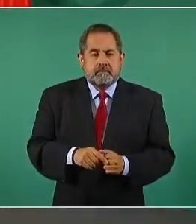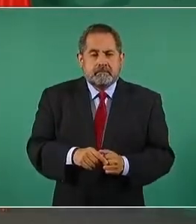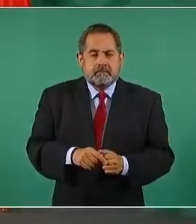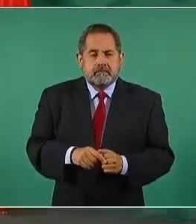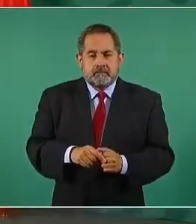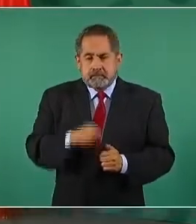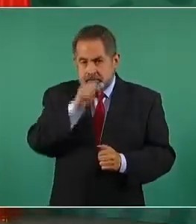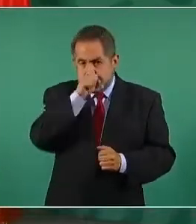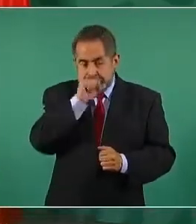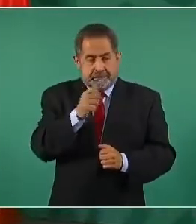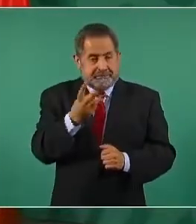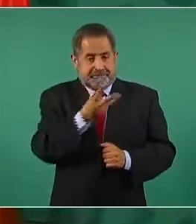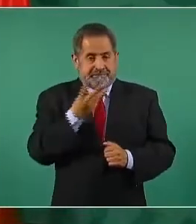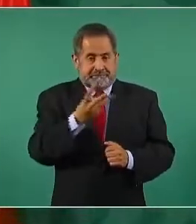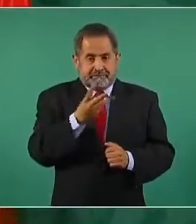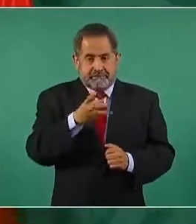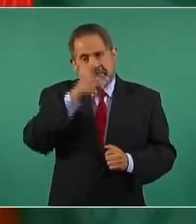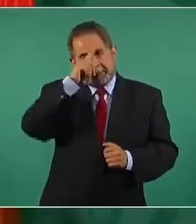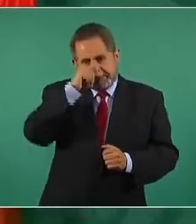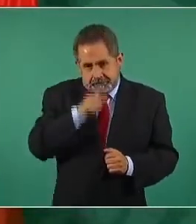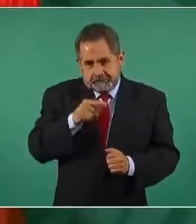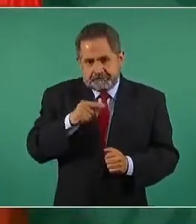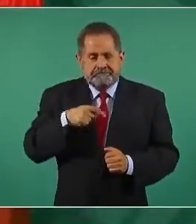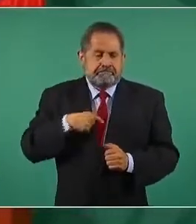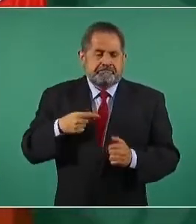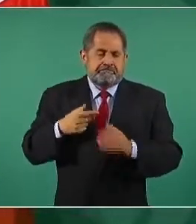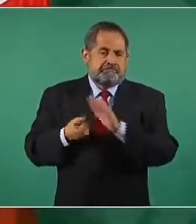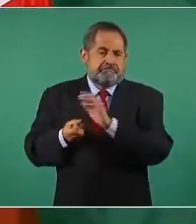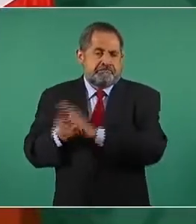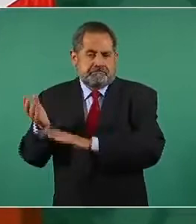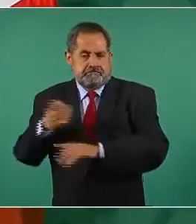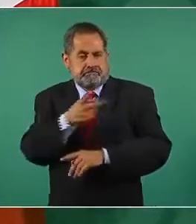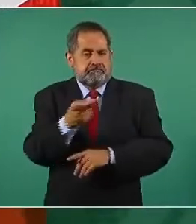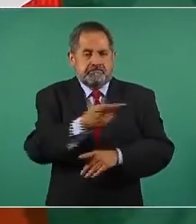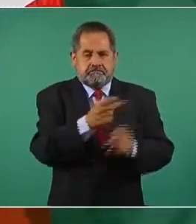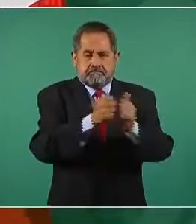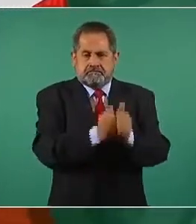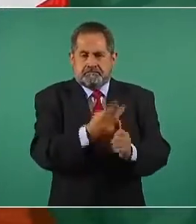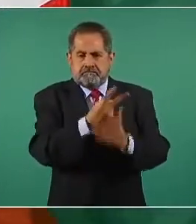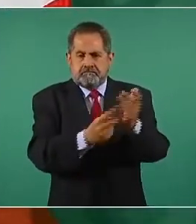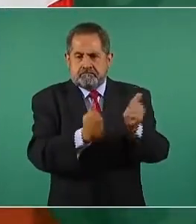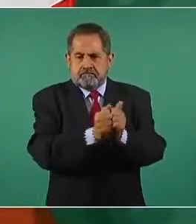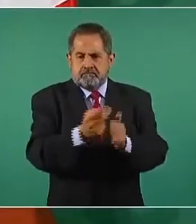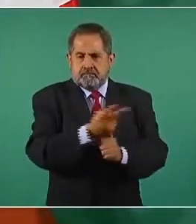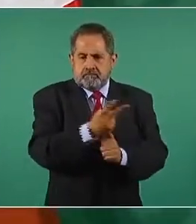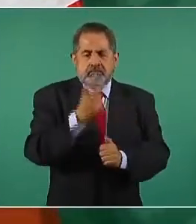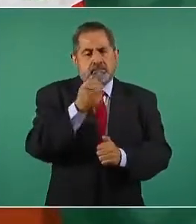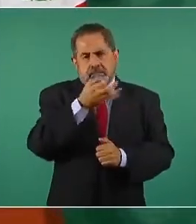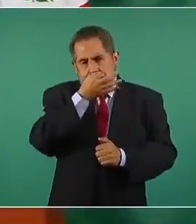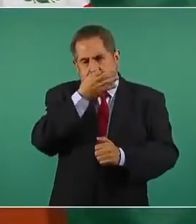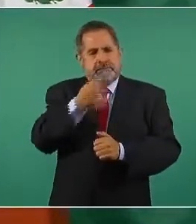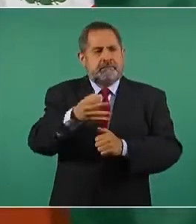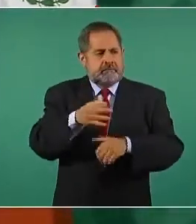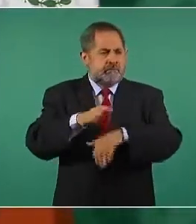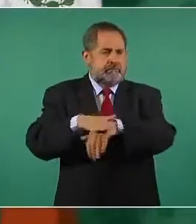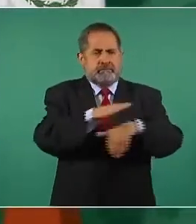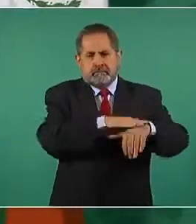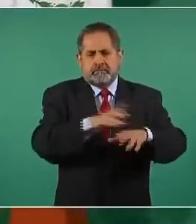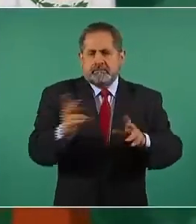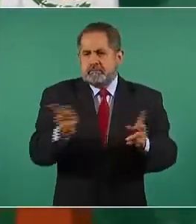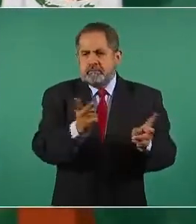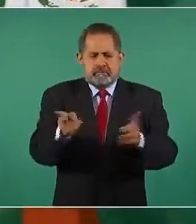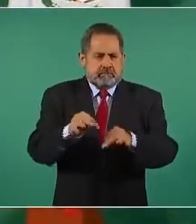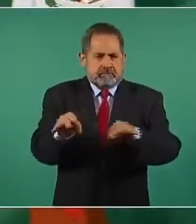íbamos a cenar los tres, pero yo tuve que salir y ya se quedaron los dos, pero ese es el mensaje.